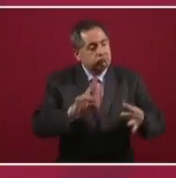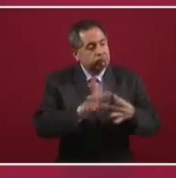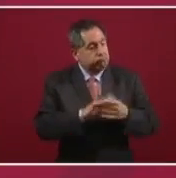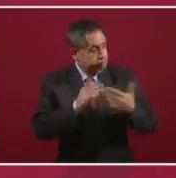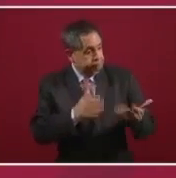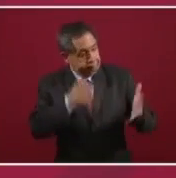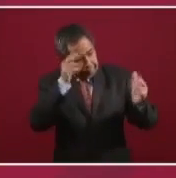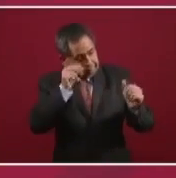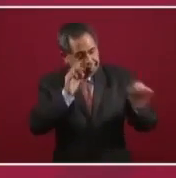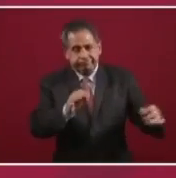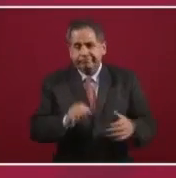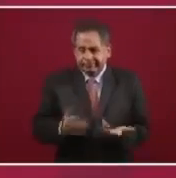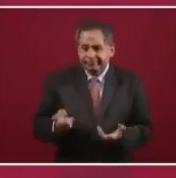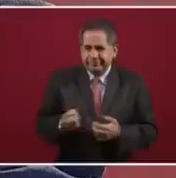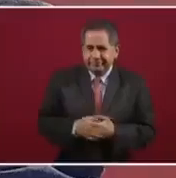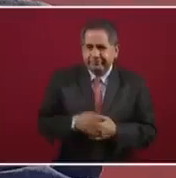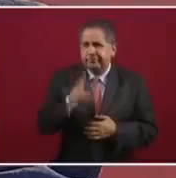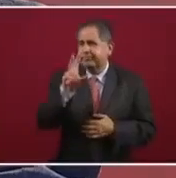No vernos como